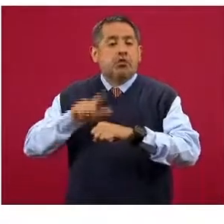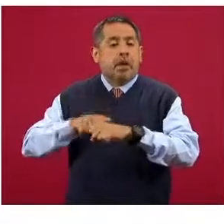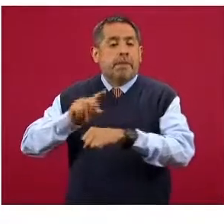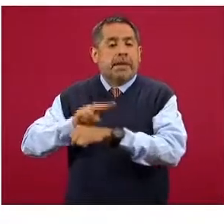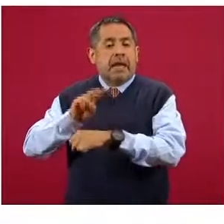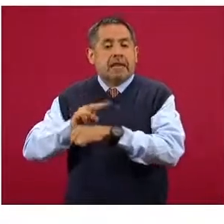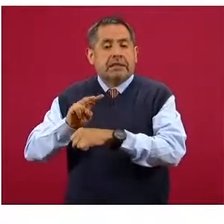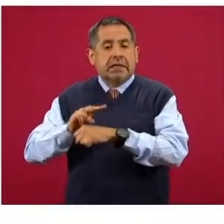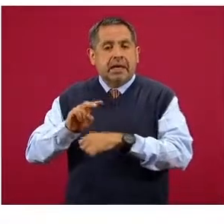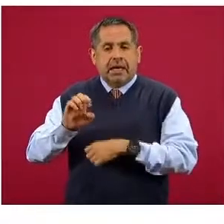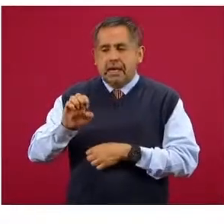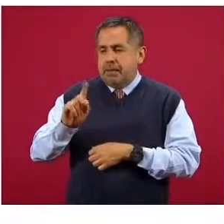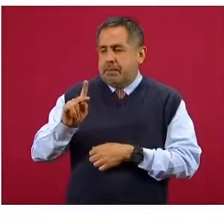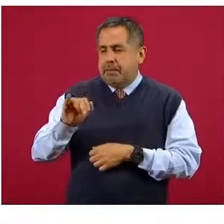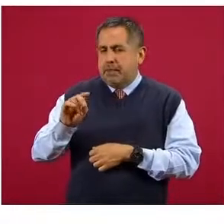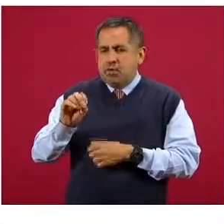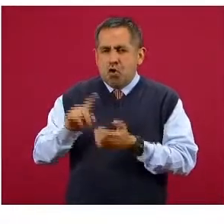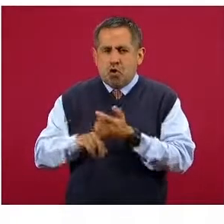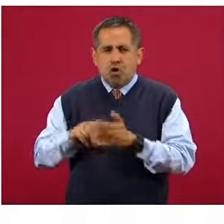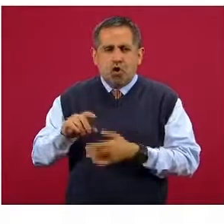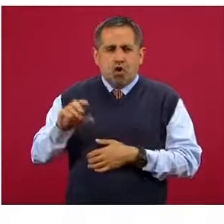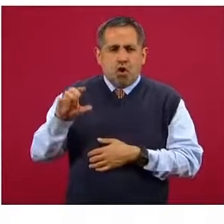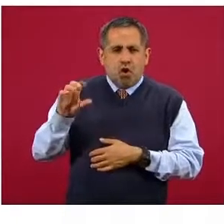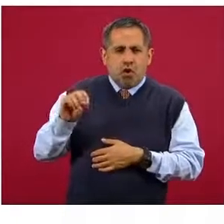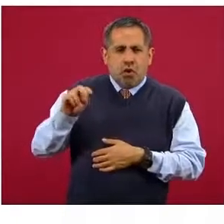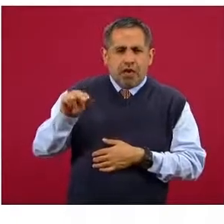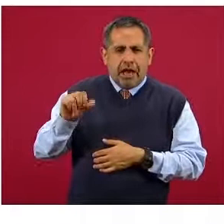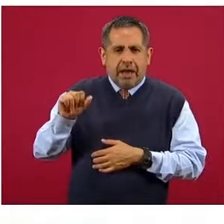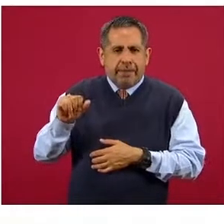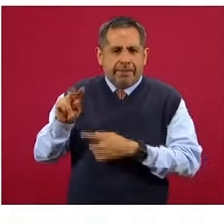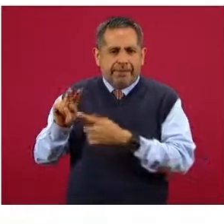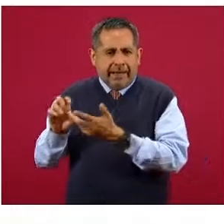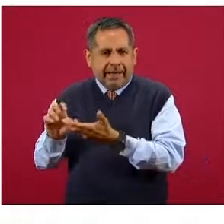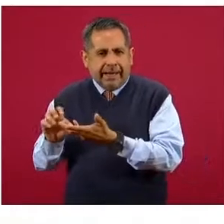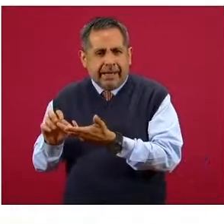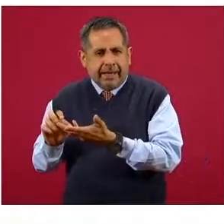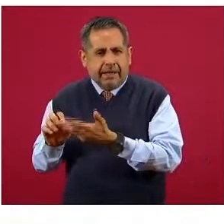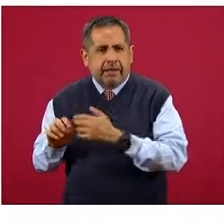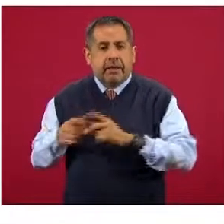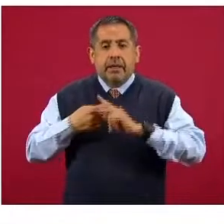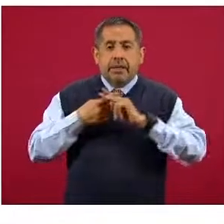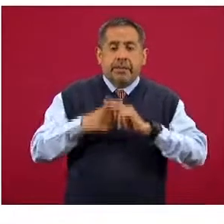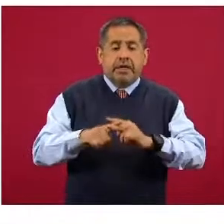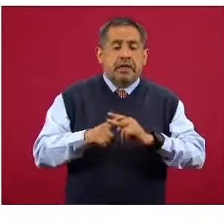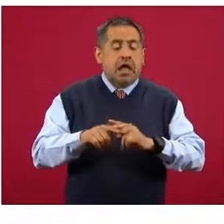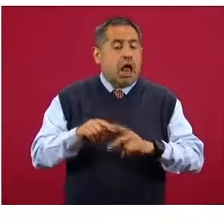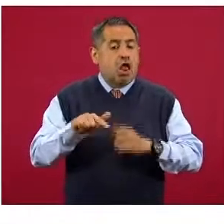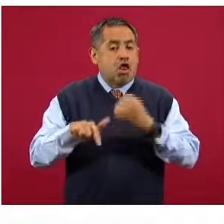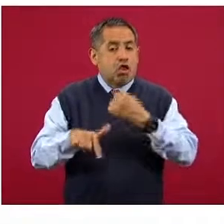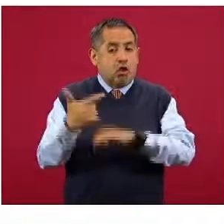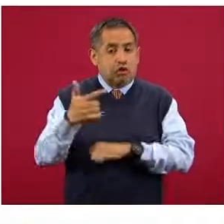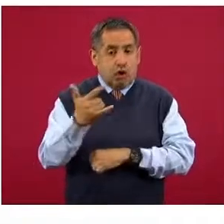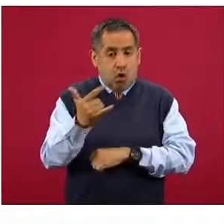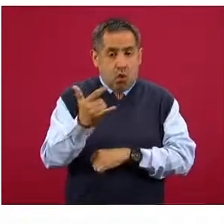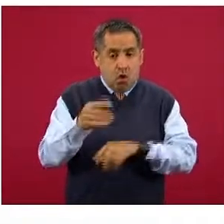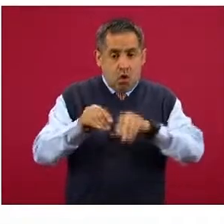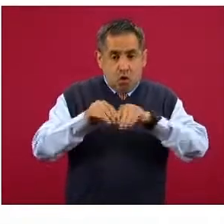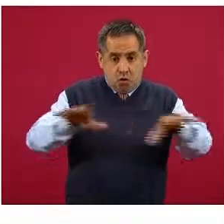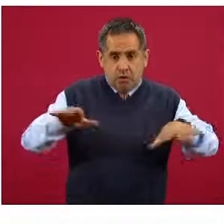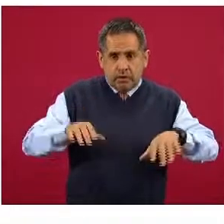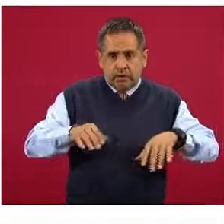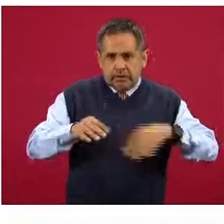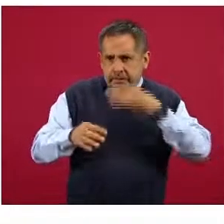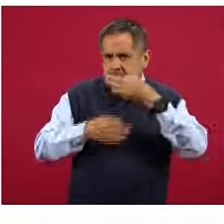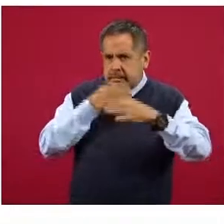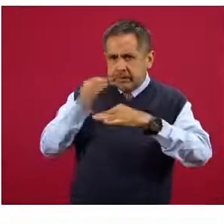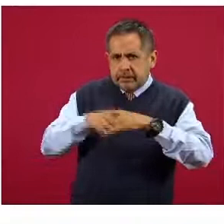Vigilancia Epidemiológica, que es el CONAVE, y a partir del 12 de julio estuvieron disponibles los elementos